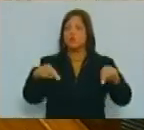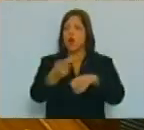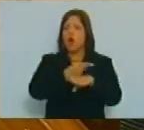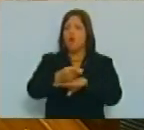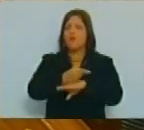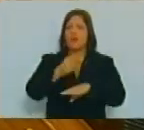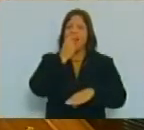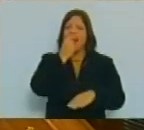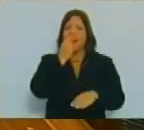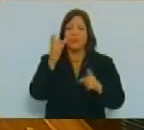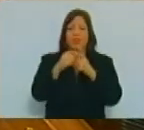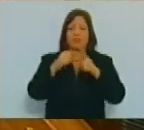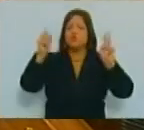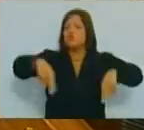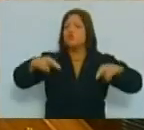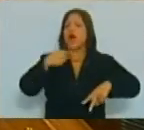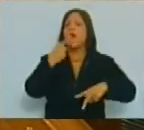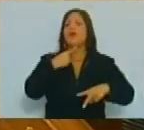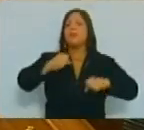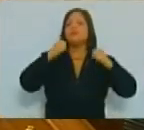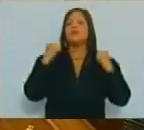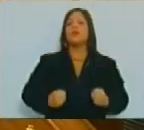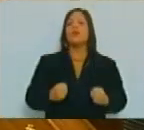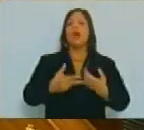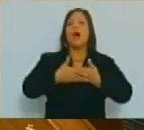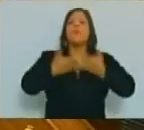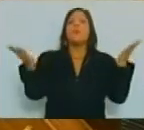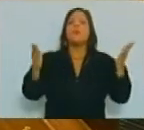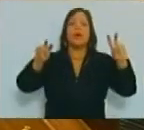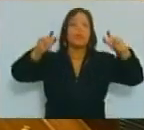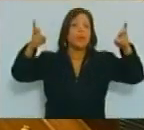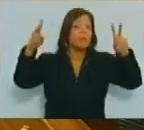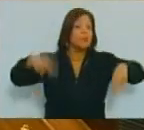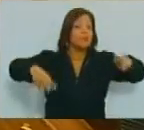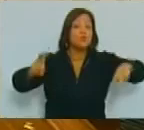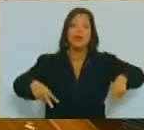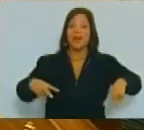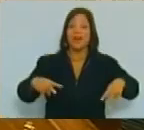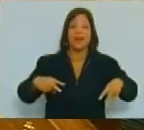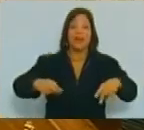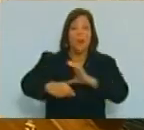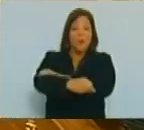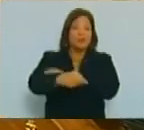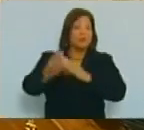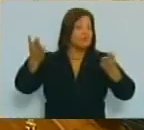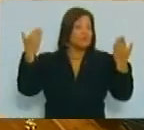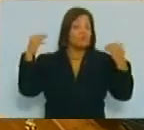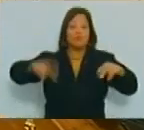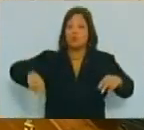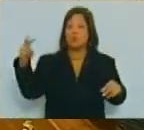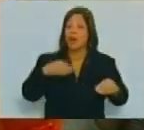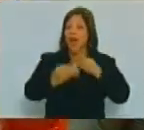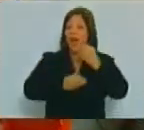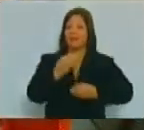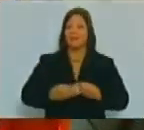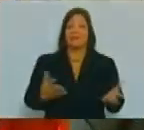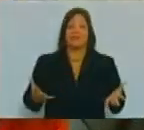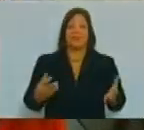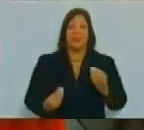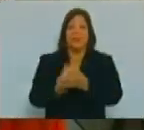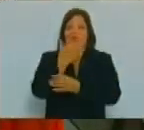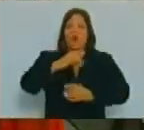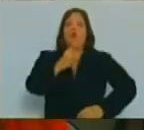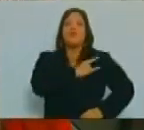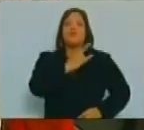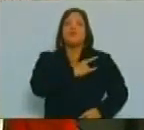se ha tratado el tema de la seguridad pública desde el punto de vista estructural la creación de la universidad